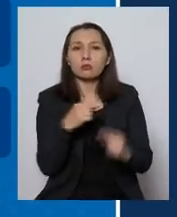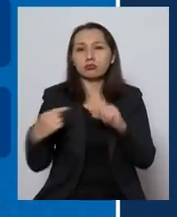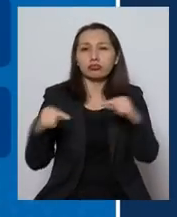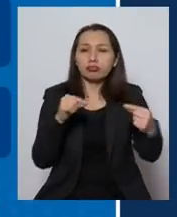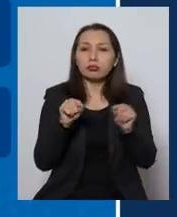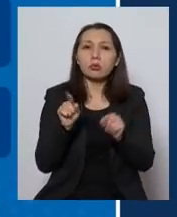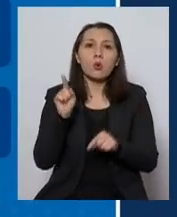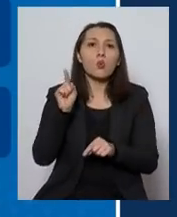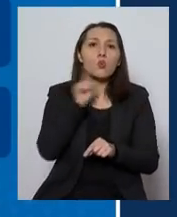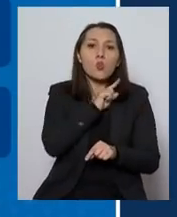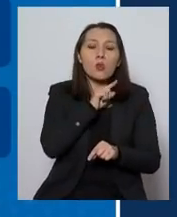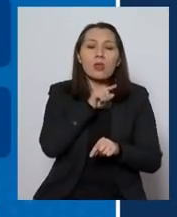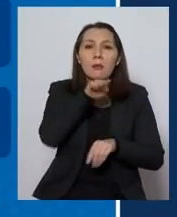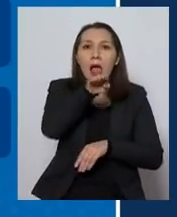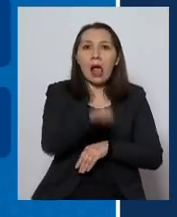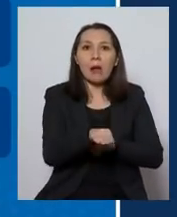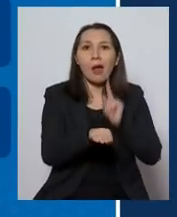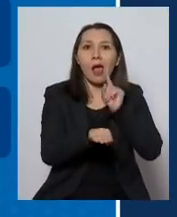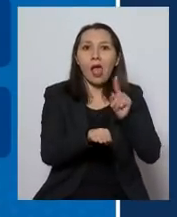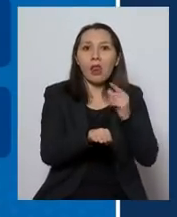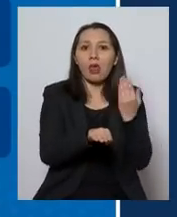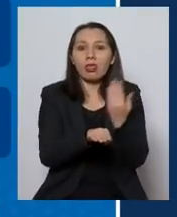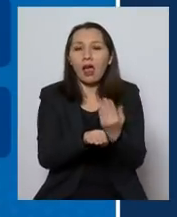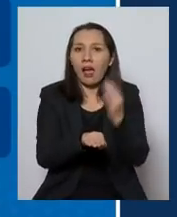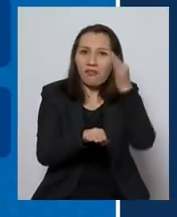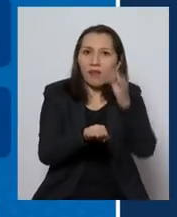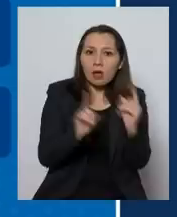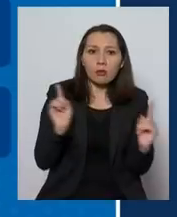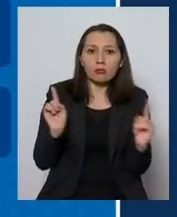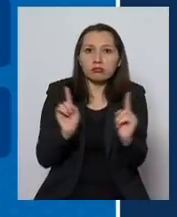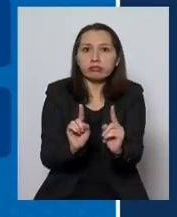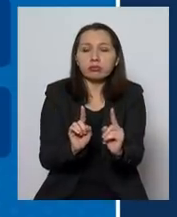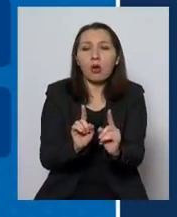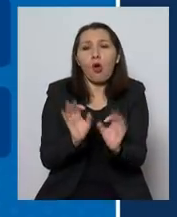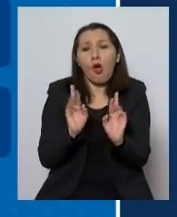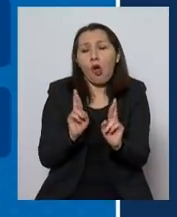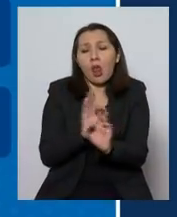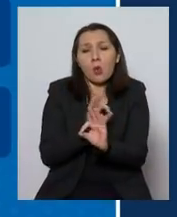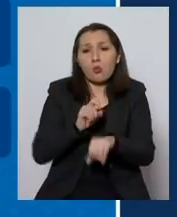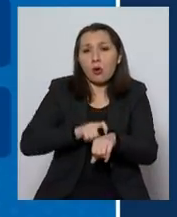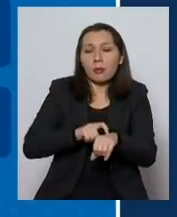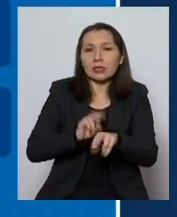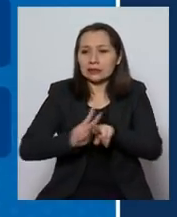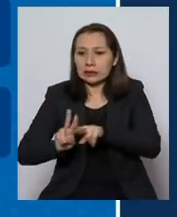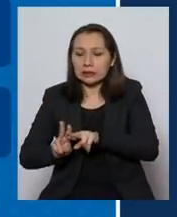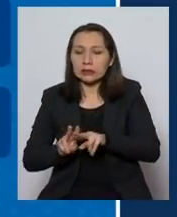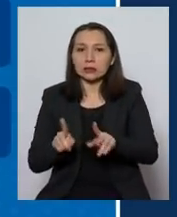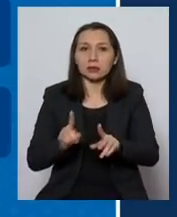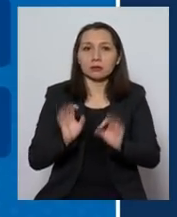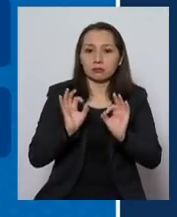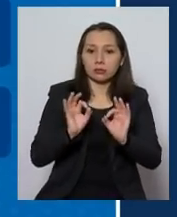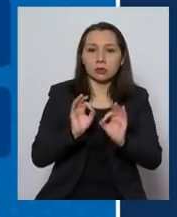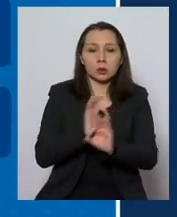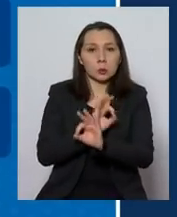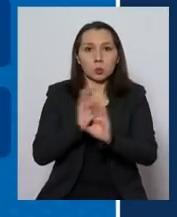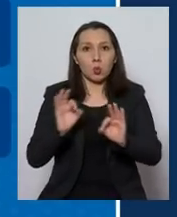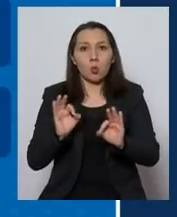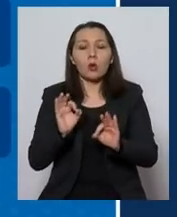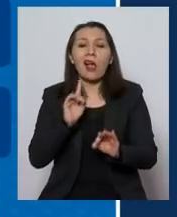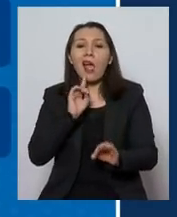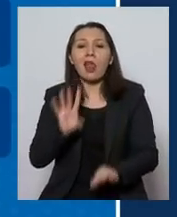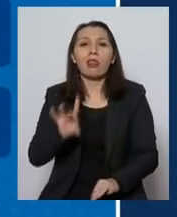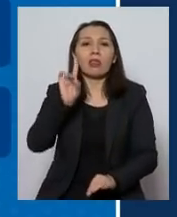debate de la última cama y de alguna manera respondían que esperaban que ese momento no llegara, que se estaban tomando las las medidas para que eso no